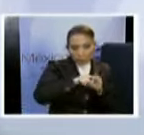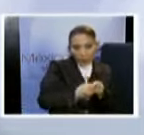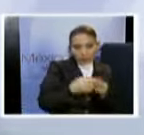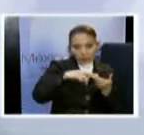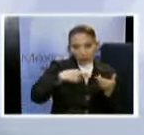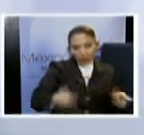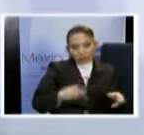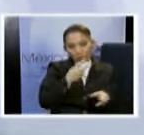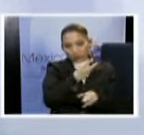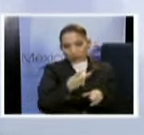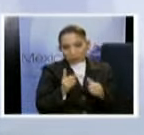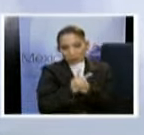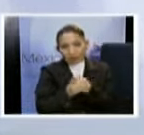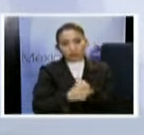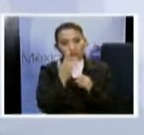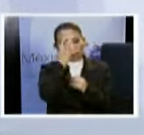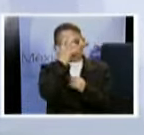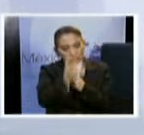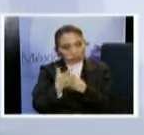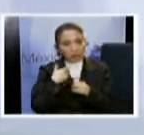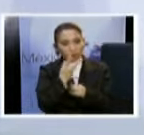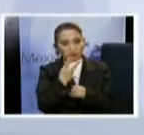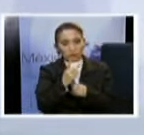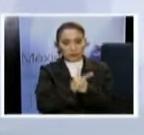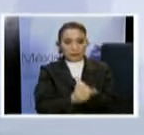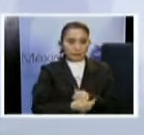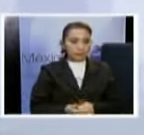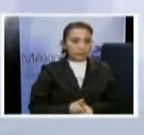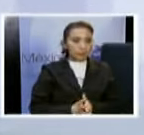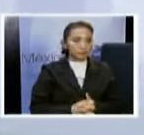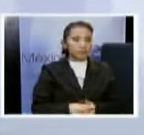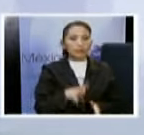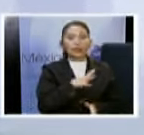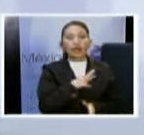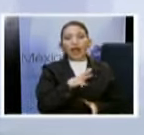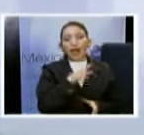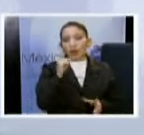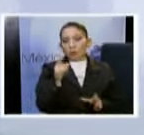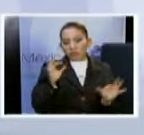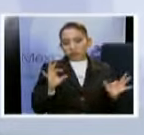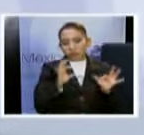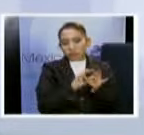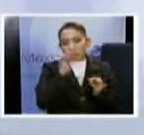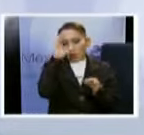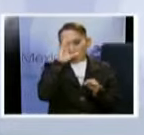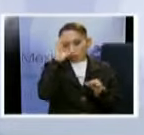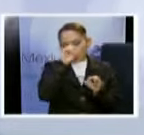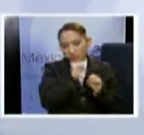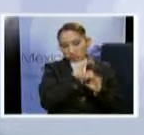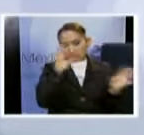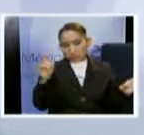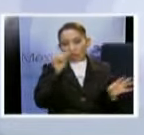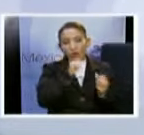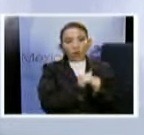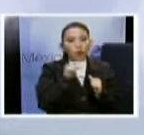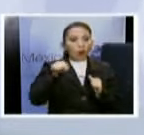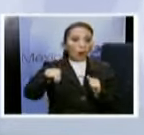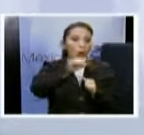relaciones diplomáticas formales entre ambos países. Existe además una afinidad cultural evidente con